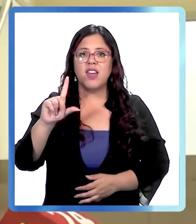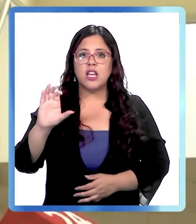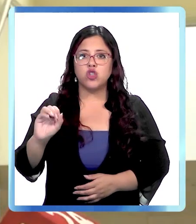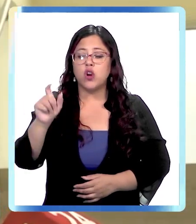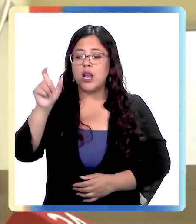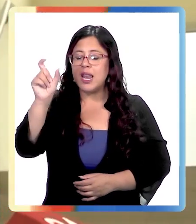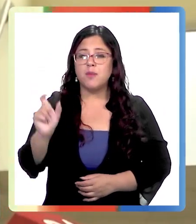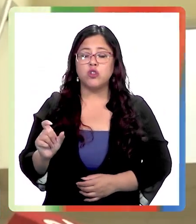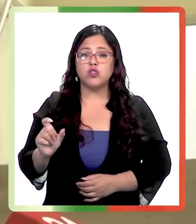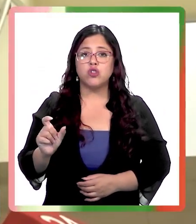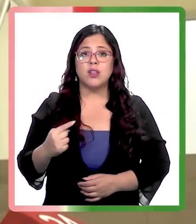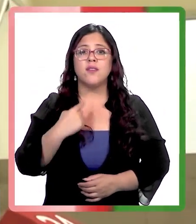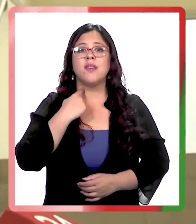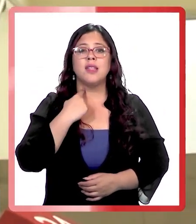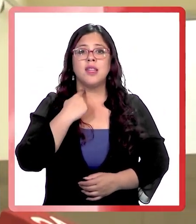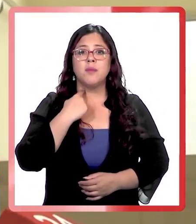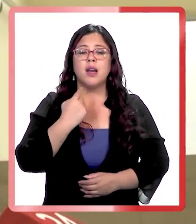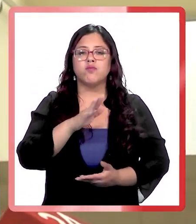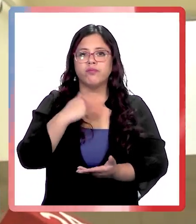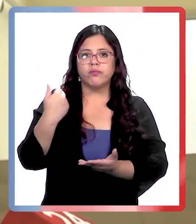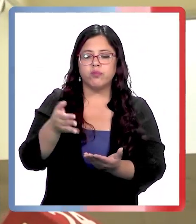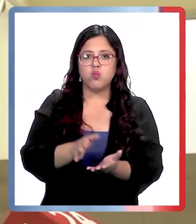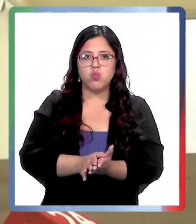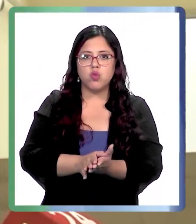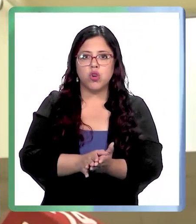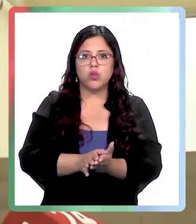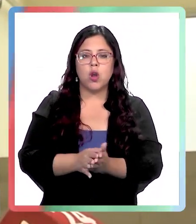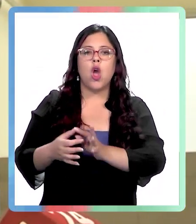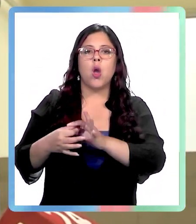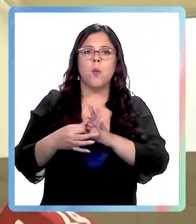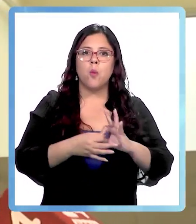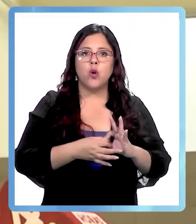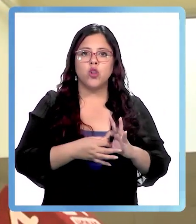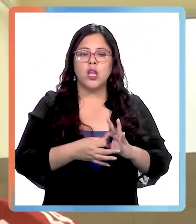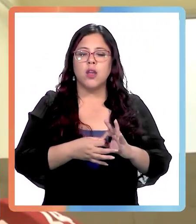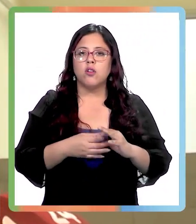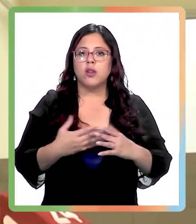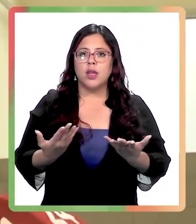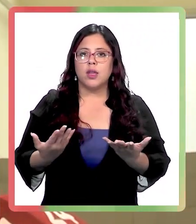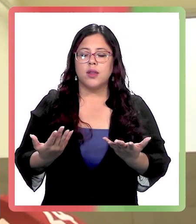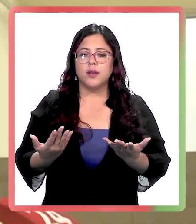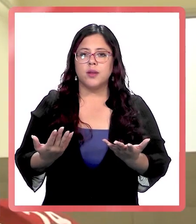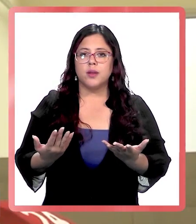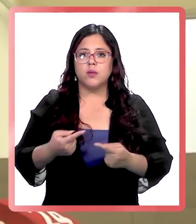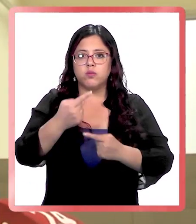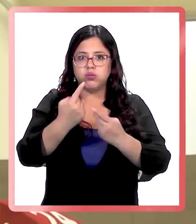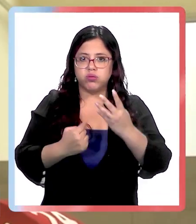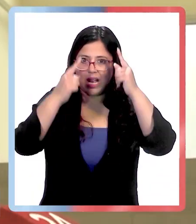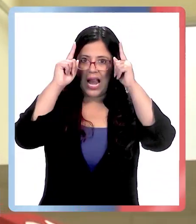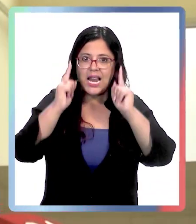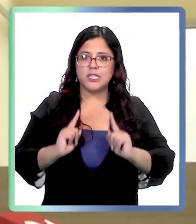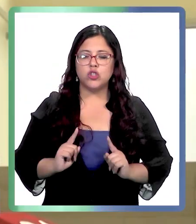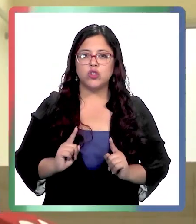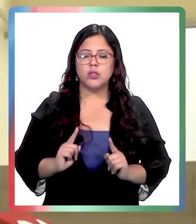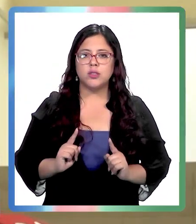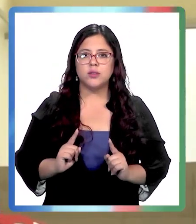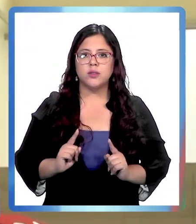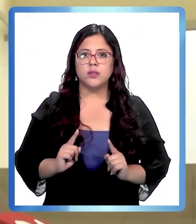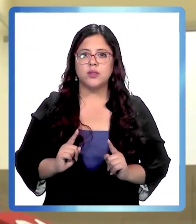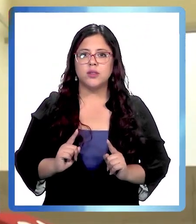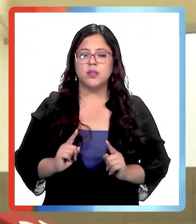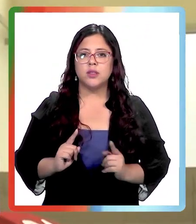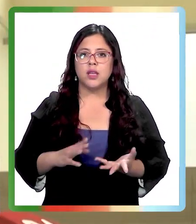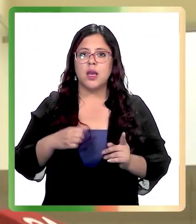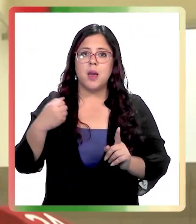Maragaños, se le dio muerte a consecuencia de múltiples lesiones. Policontuso, él